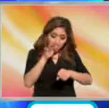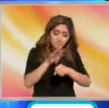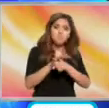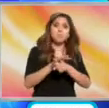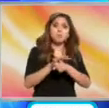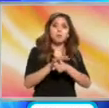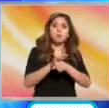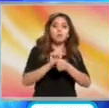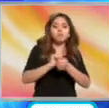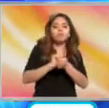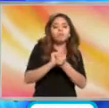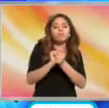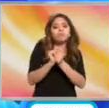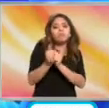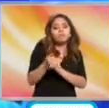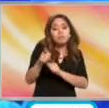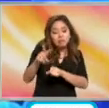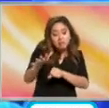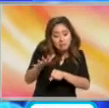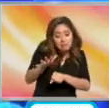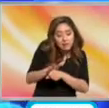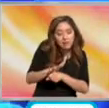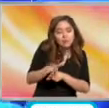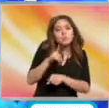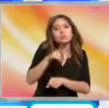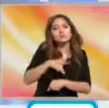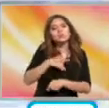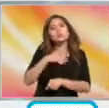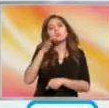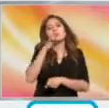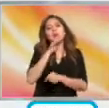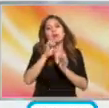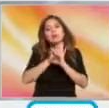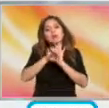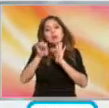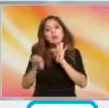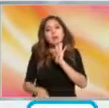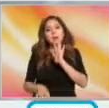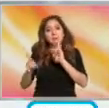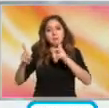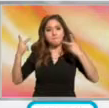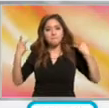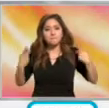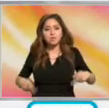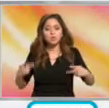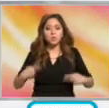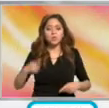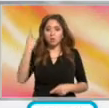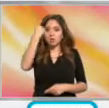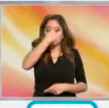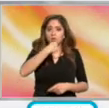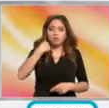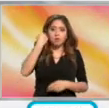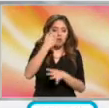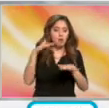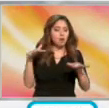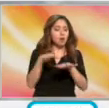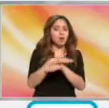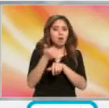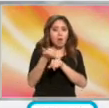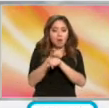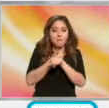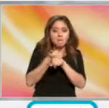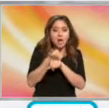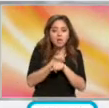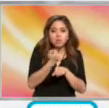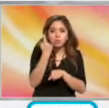puede manifestar por otro tipo de síntomas y signos. Principalmente el paciente se puede empezar a poner amarillo, de piel y